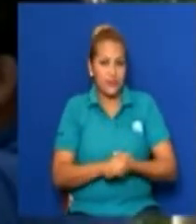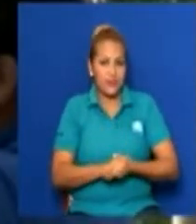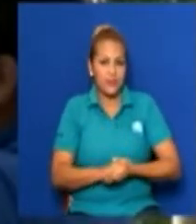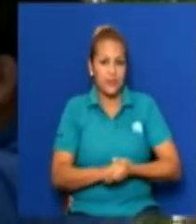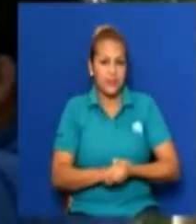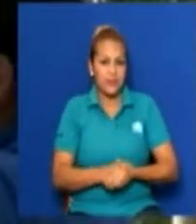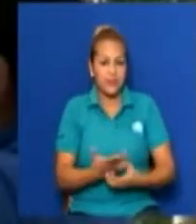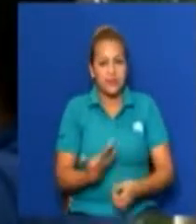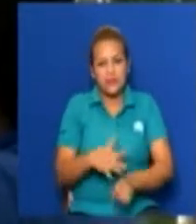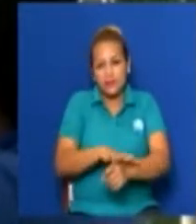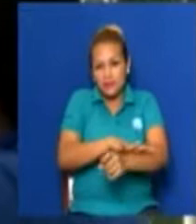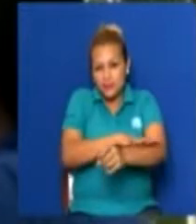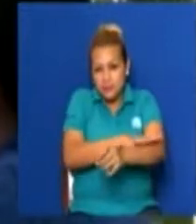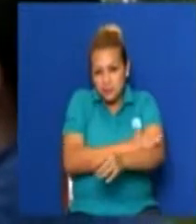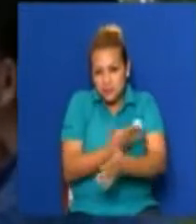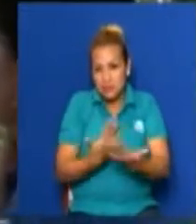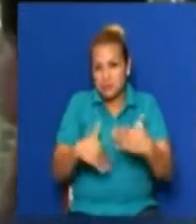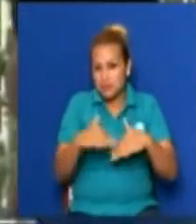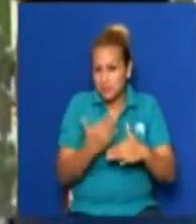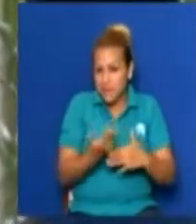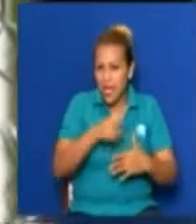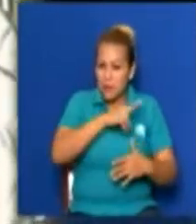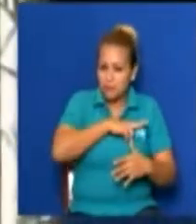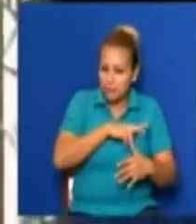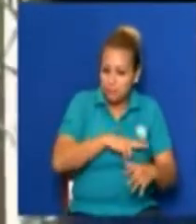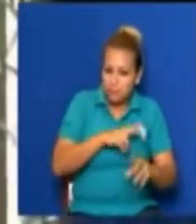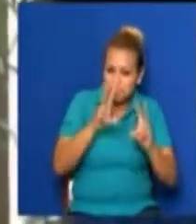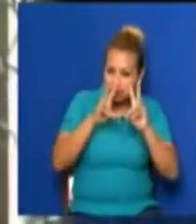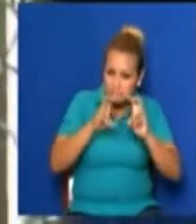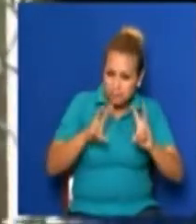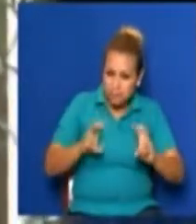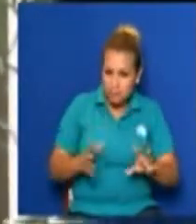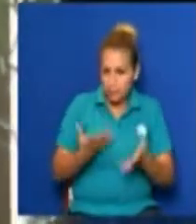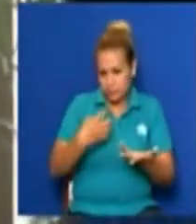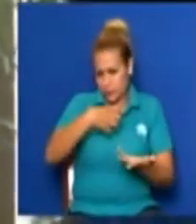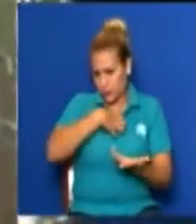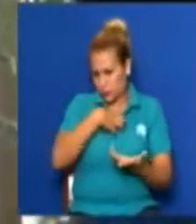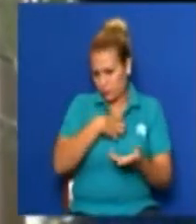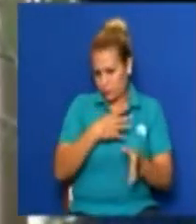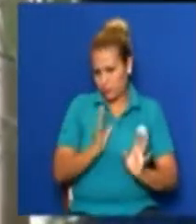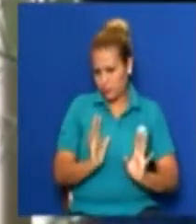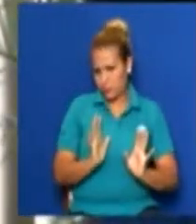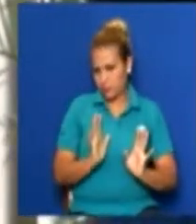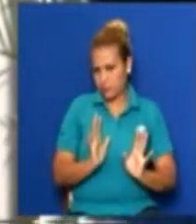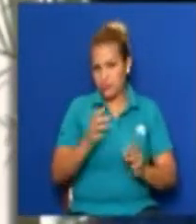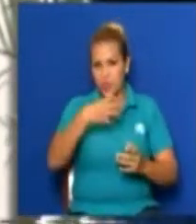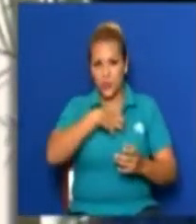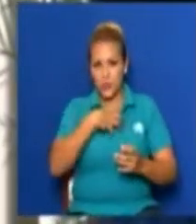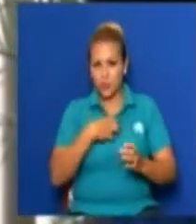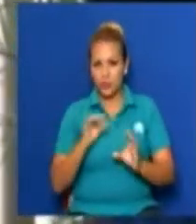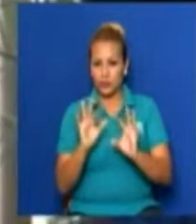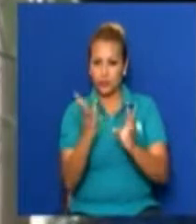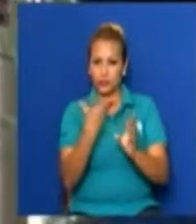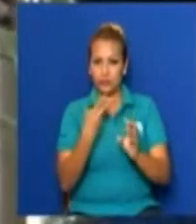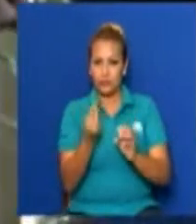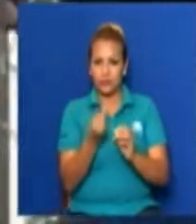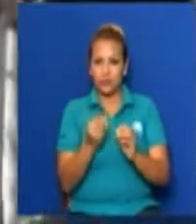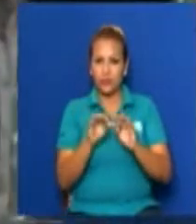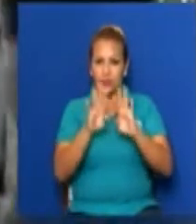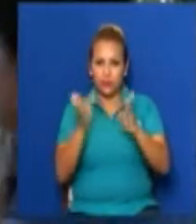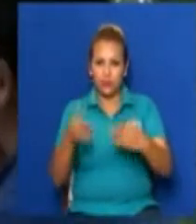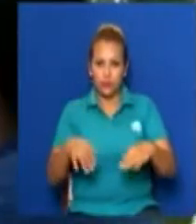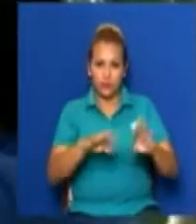se siente más valorada, o sea, es ella misma se valora en todos los aspectos, no solo